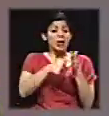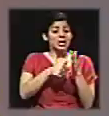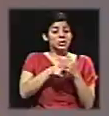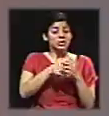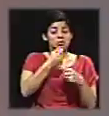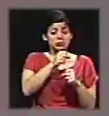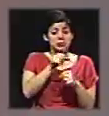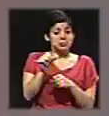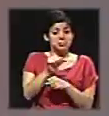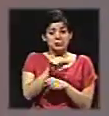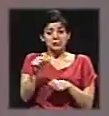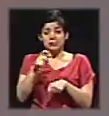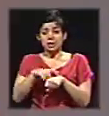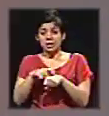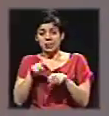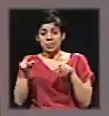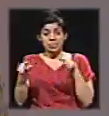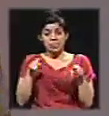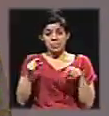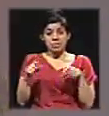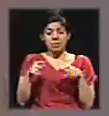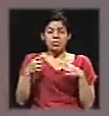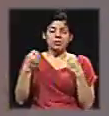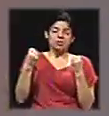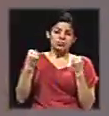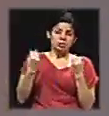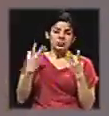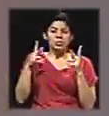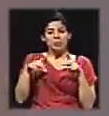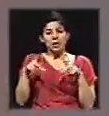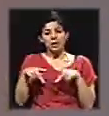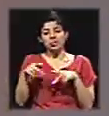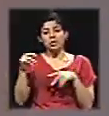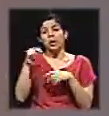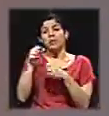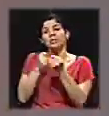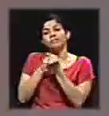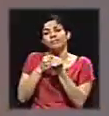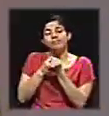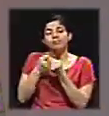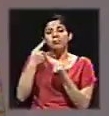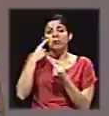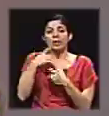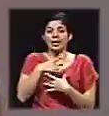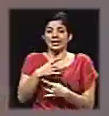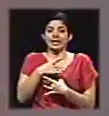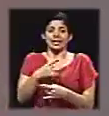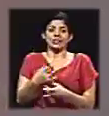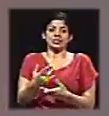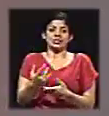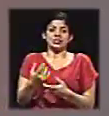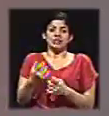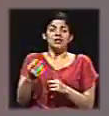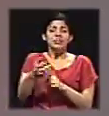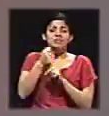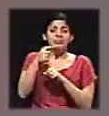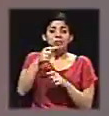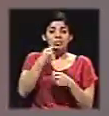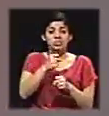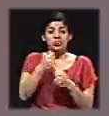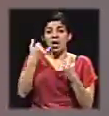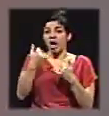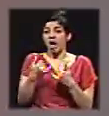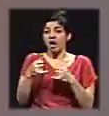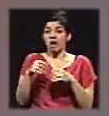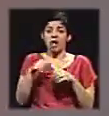mismo tiempo, mucha gente uh-huh. que eran peones porque les interesaba llegar a las municipalidades, ahora no